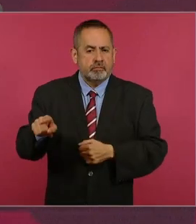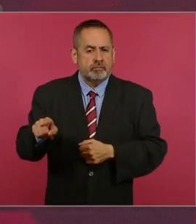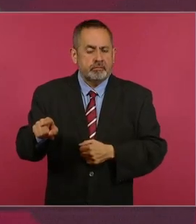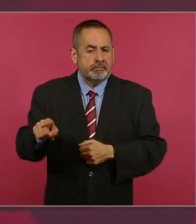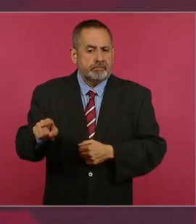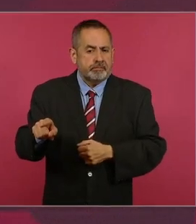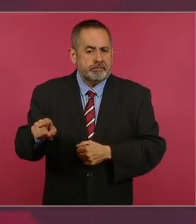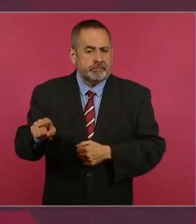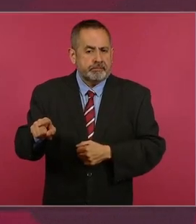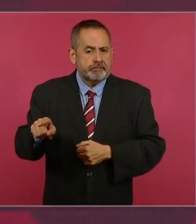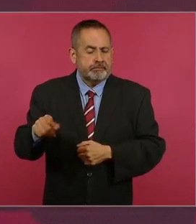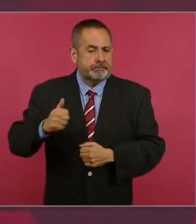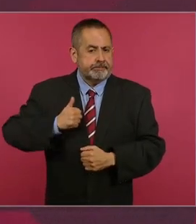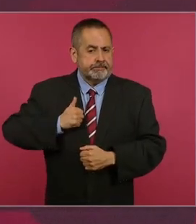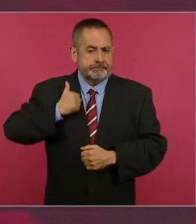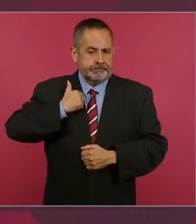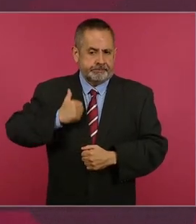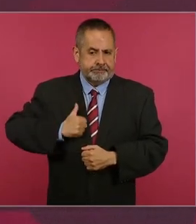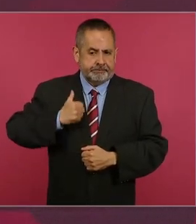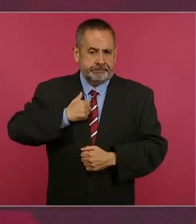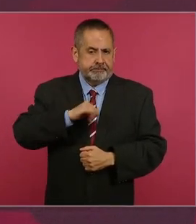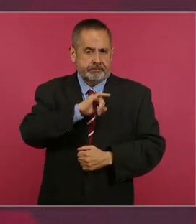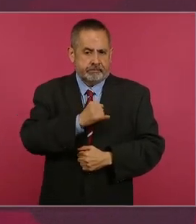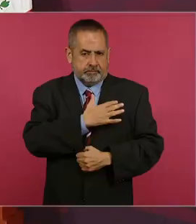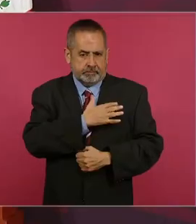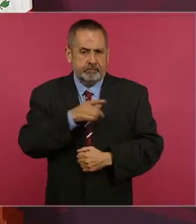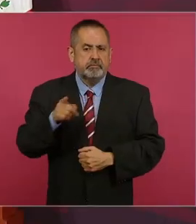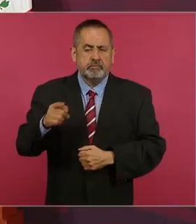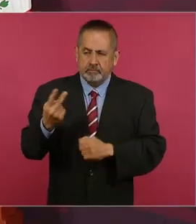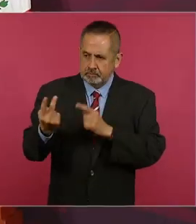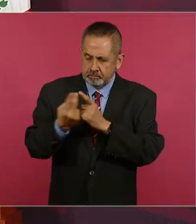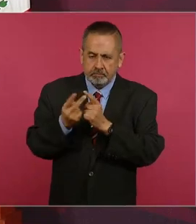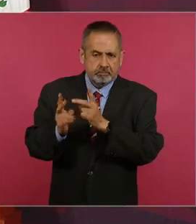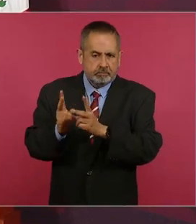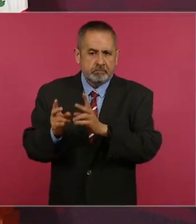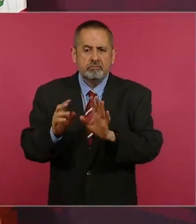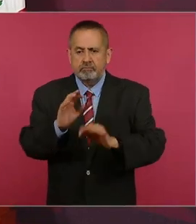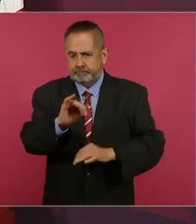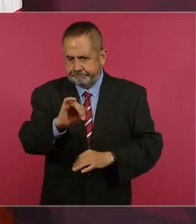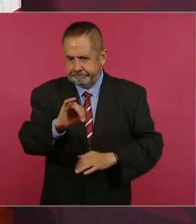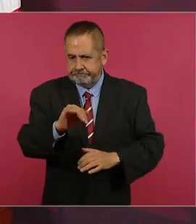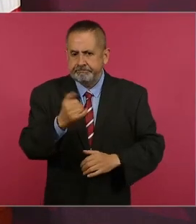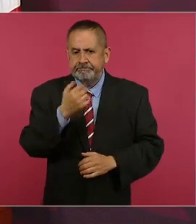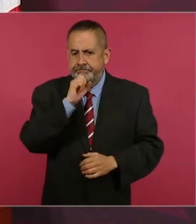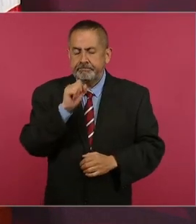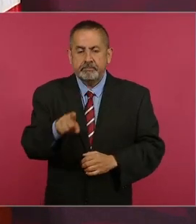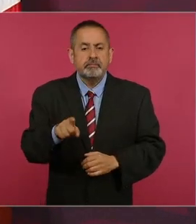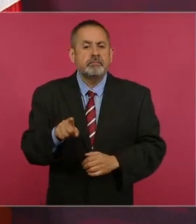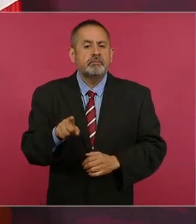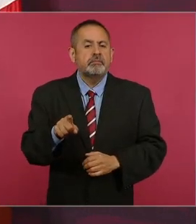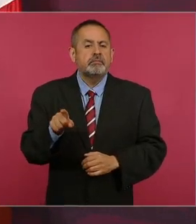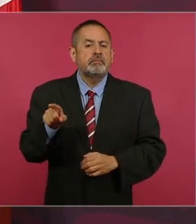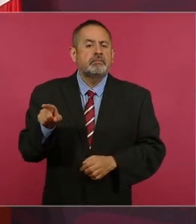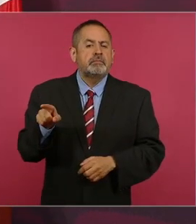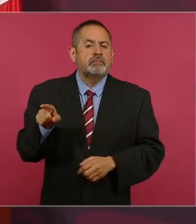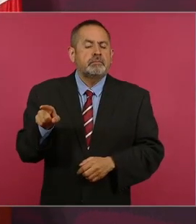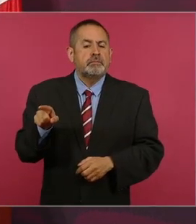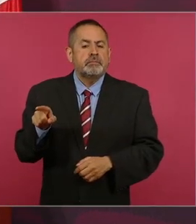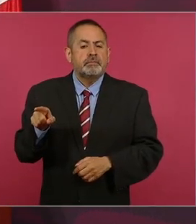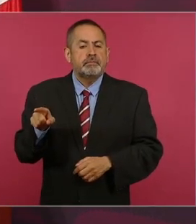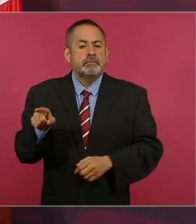primer ministro de Canadá, con Trudeau, y una entrevista